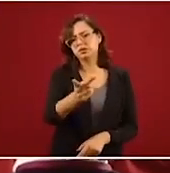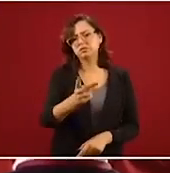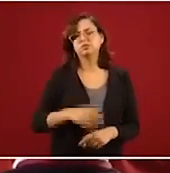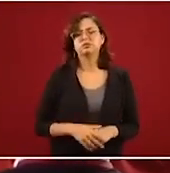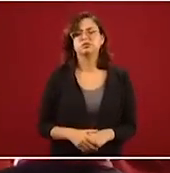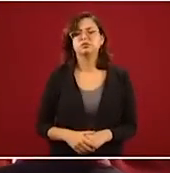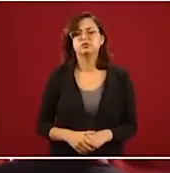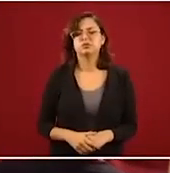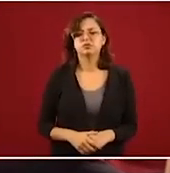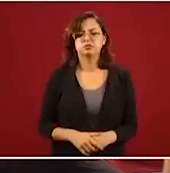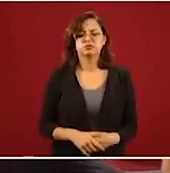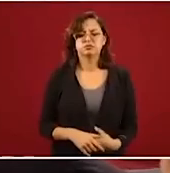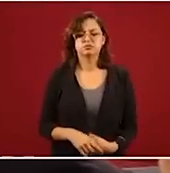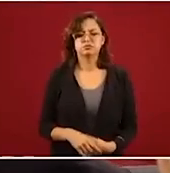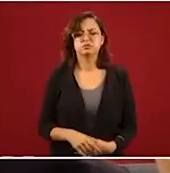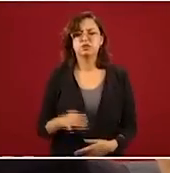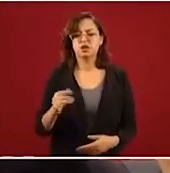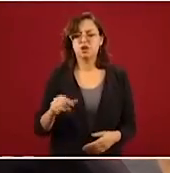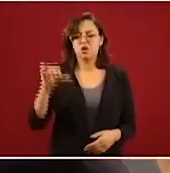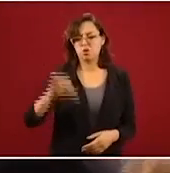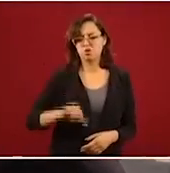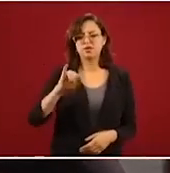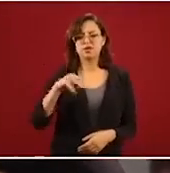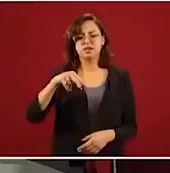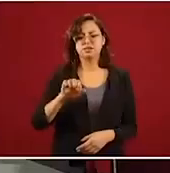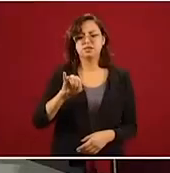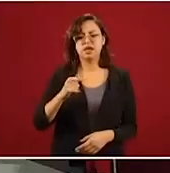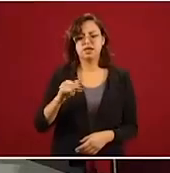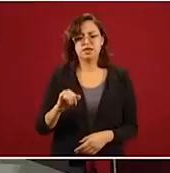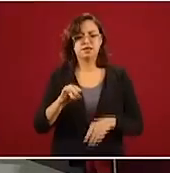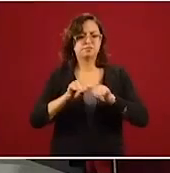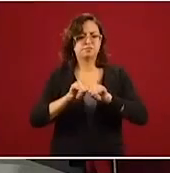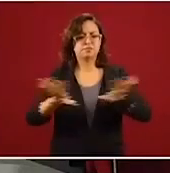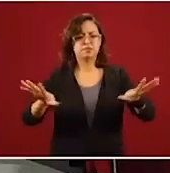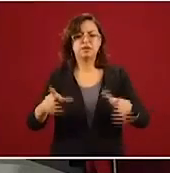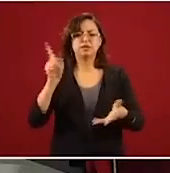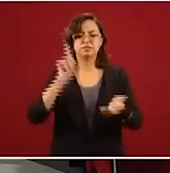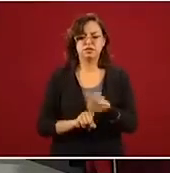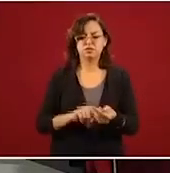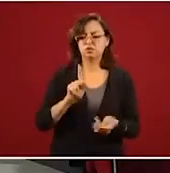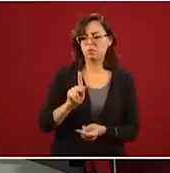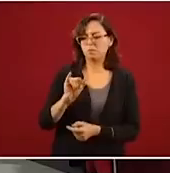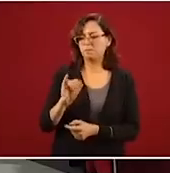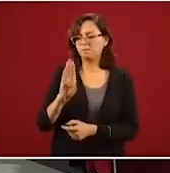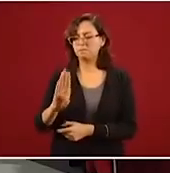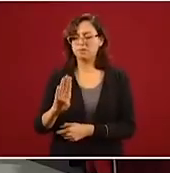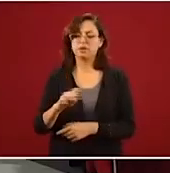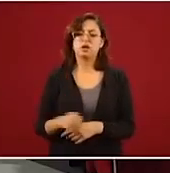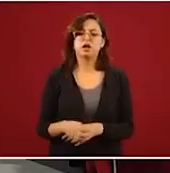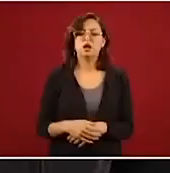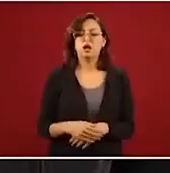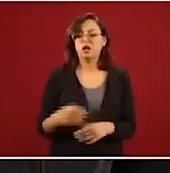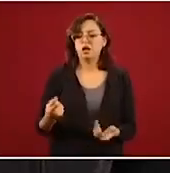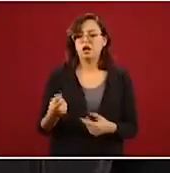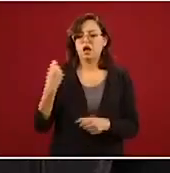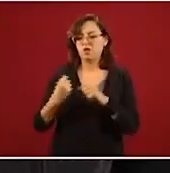lo que da a conocer hoy el INEGI, la estimación del Producto Interno Bruto del cuarto trimestre